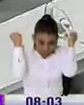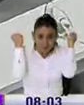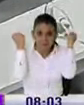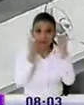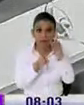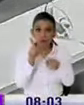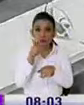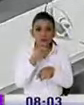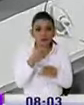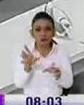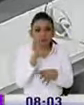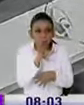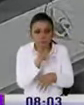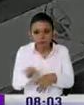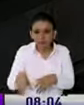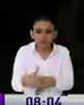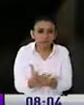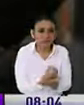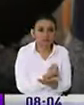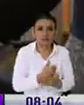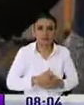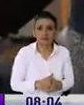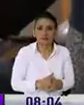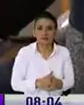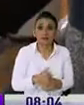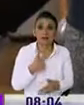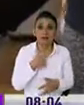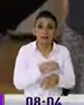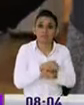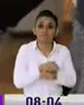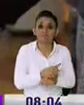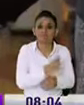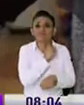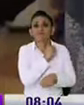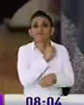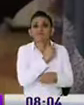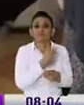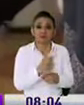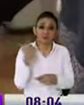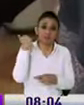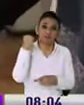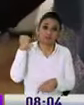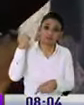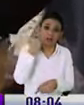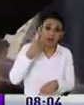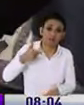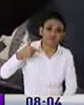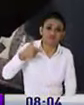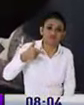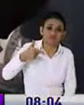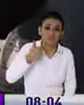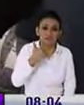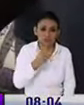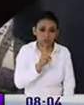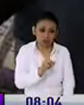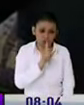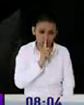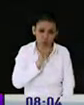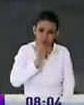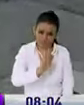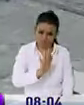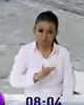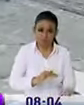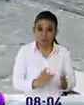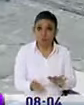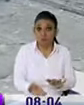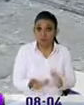amigos siguen en busca de qué llevarse. Me coge con un cuchillo y me apunta en la espalda. Me dice, quieto si no te mueres.